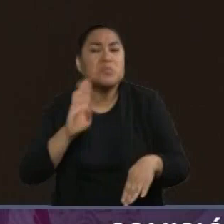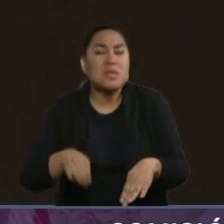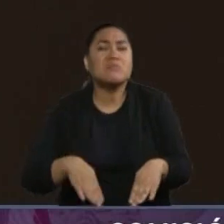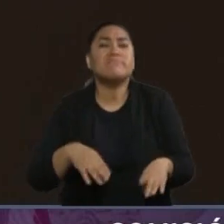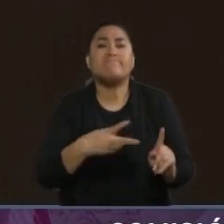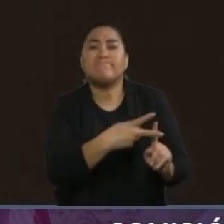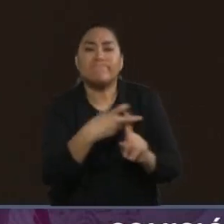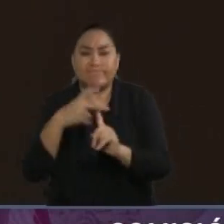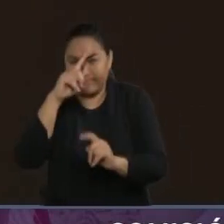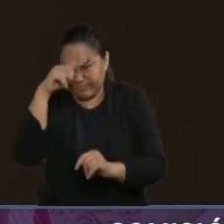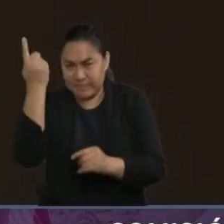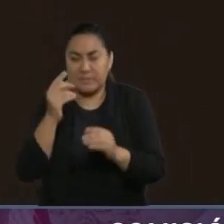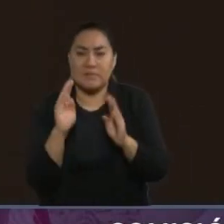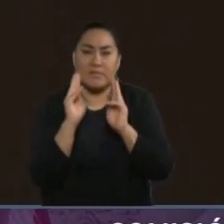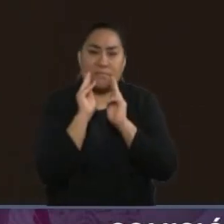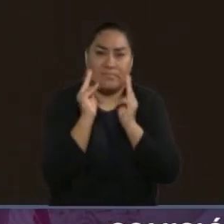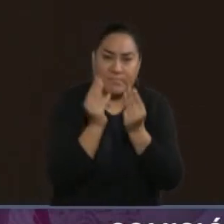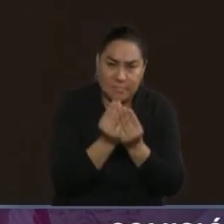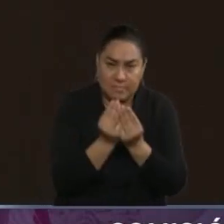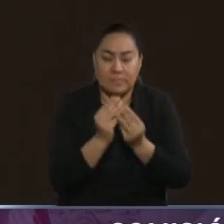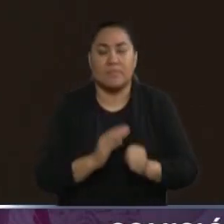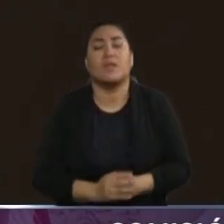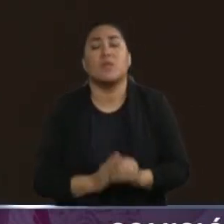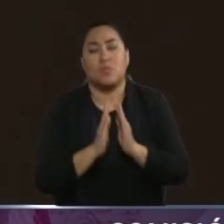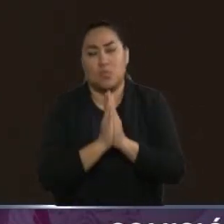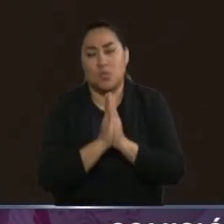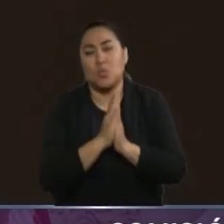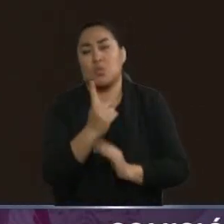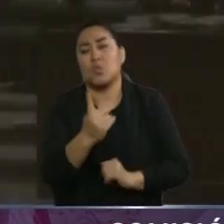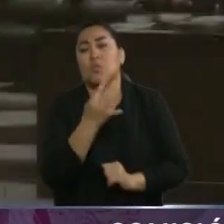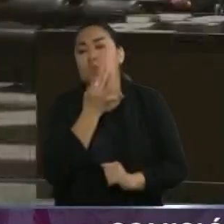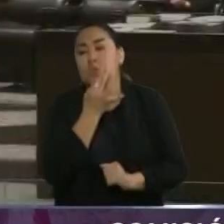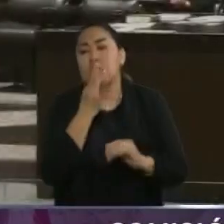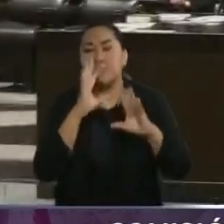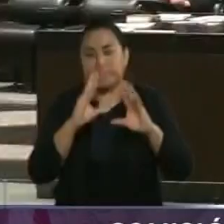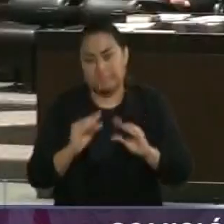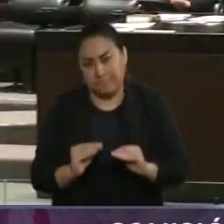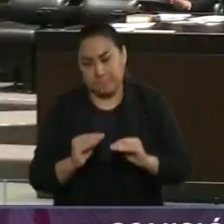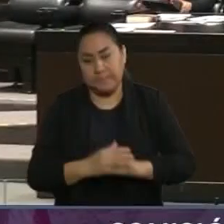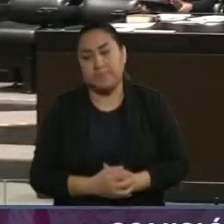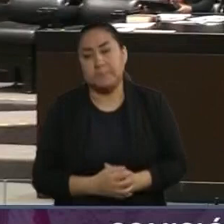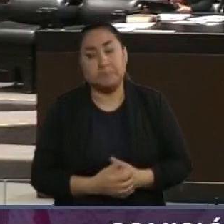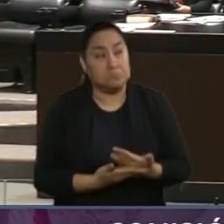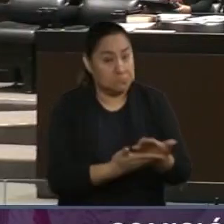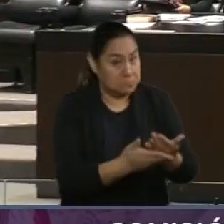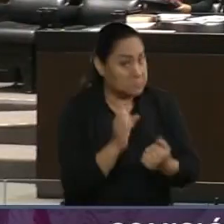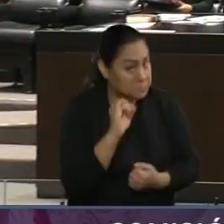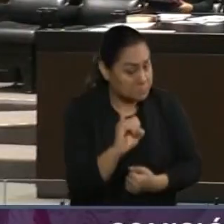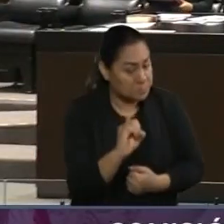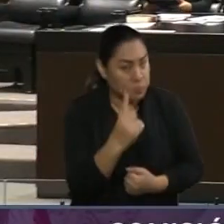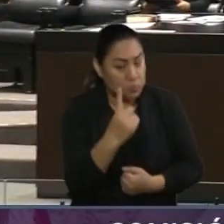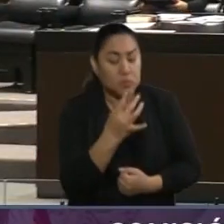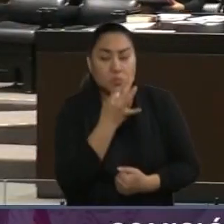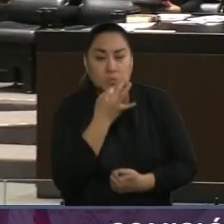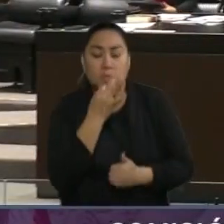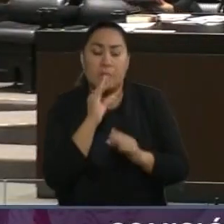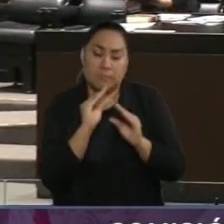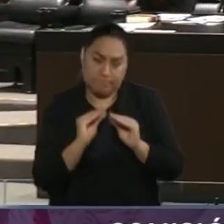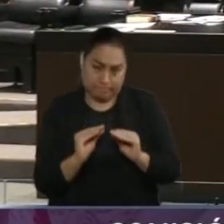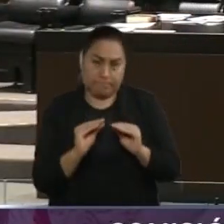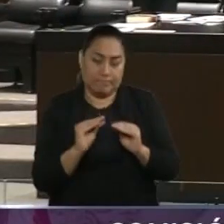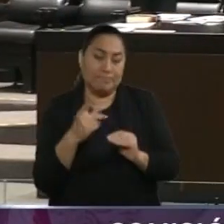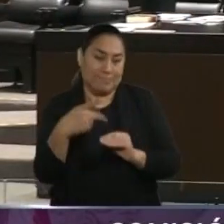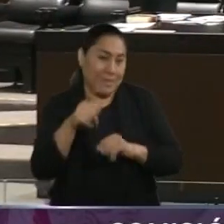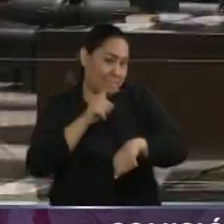crimen y del estado Un minuto de silencio por favor se concede el minuto de silencio a cuenta